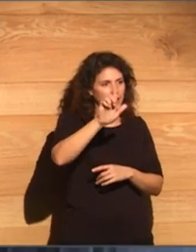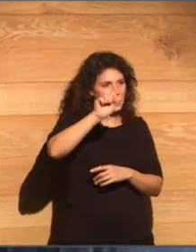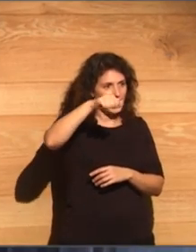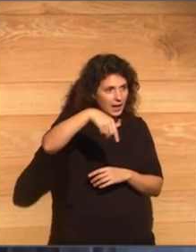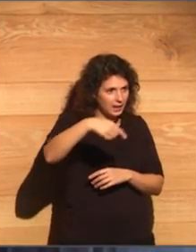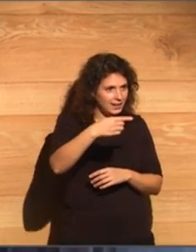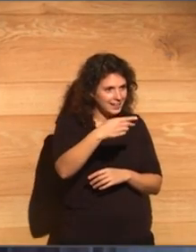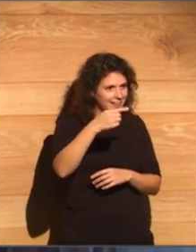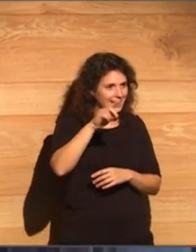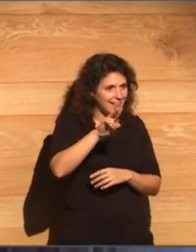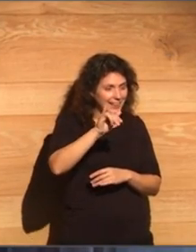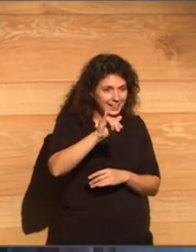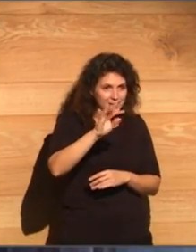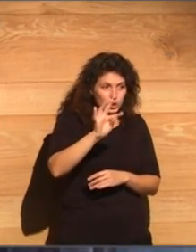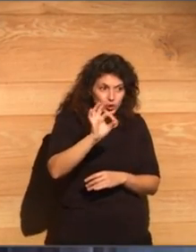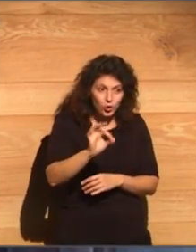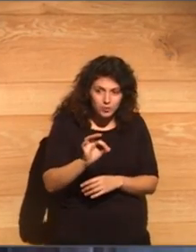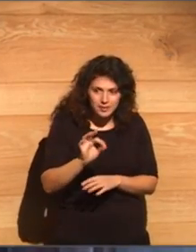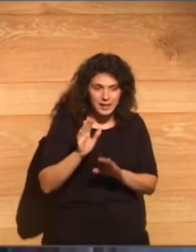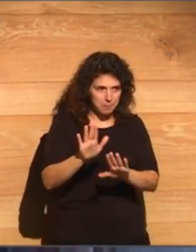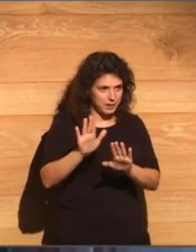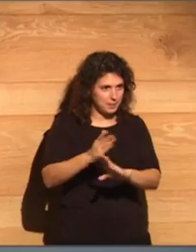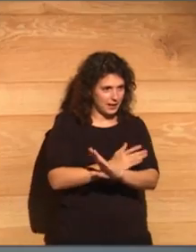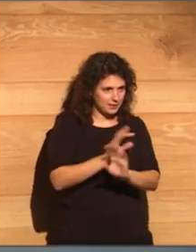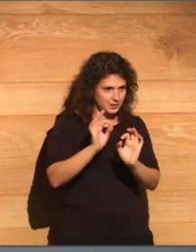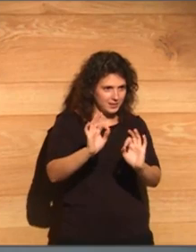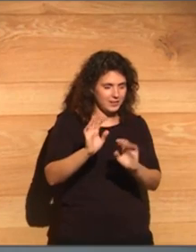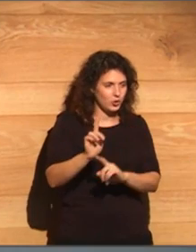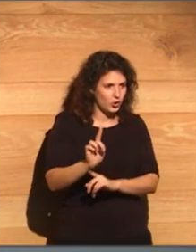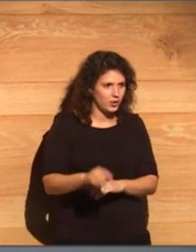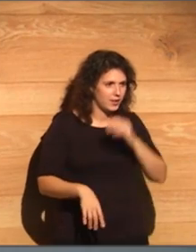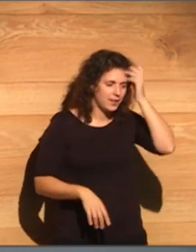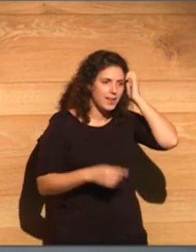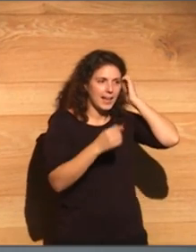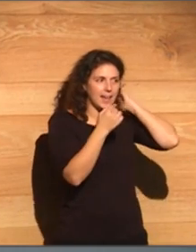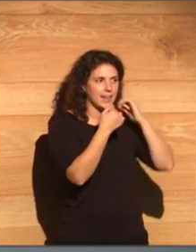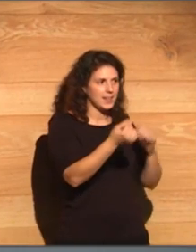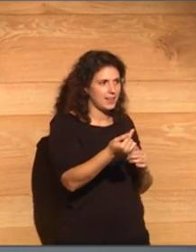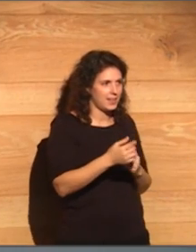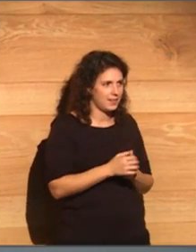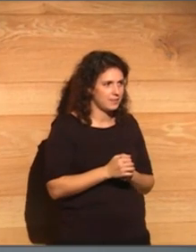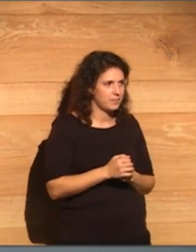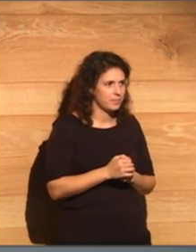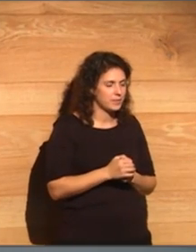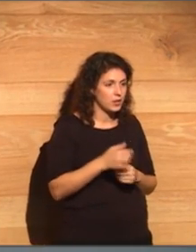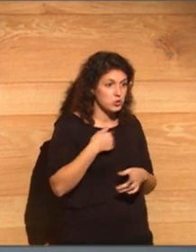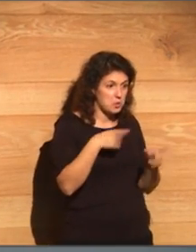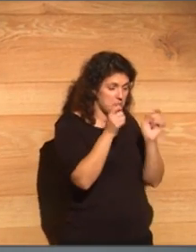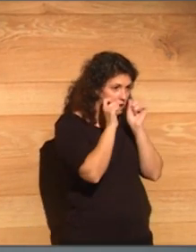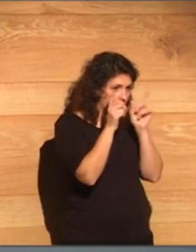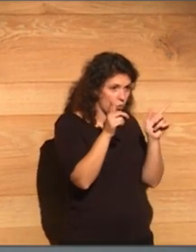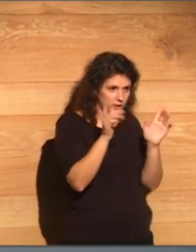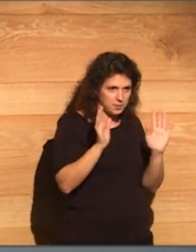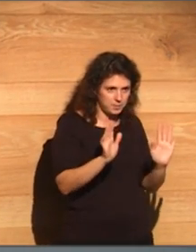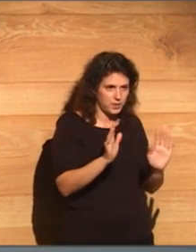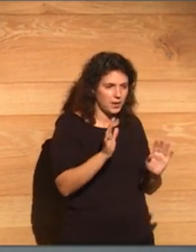verdad, quiero... No adelantéis acontecimiento. Y dice sí. Quiero dice, ver esa película. Dice, sí, dice es que, dice, sabe, él, dice, me di cuenta, él no hablaba, Berlango no